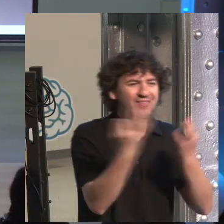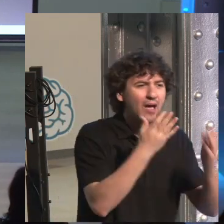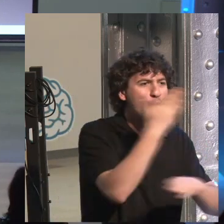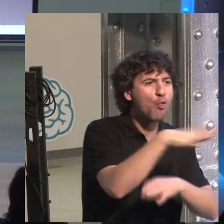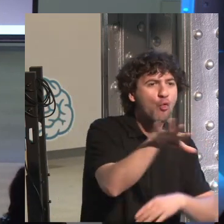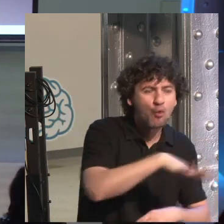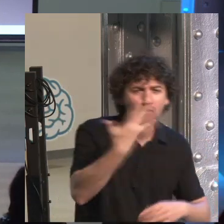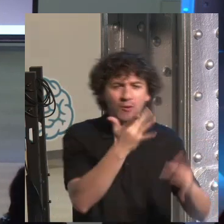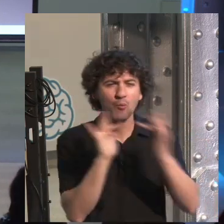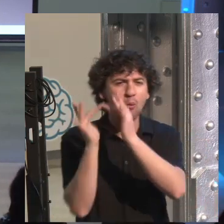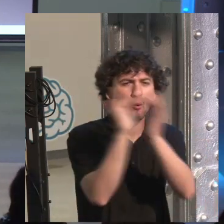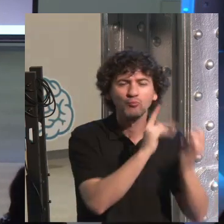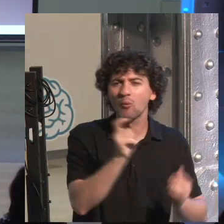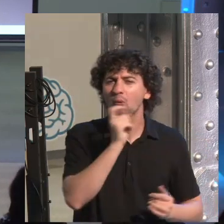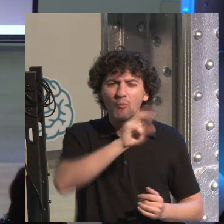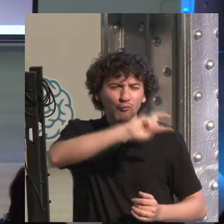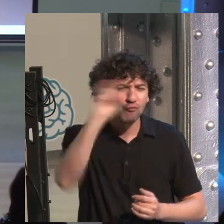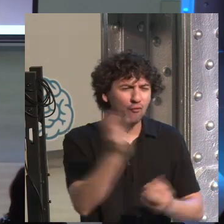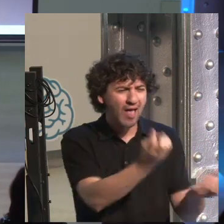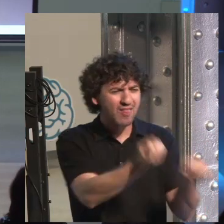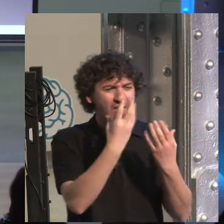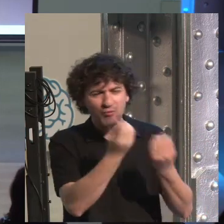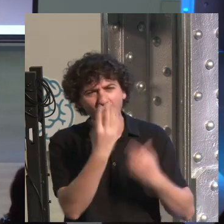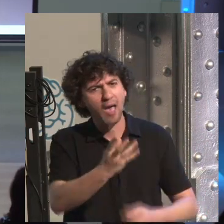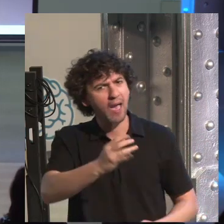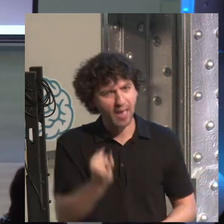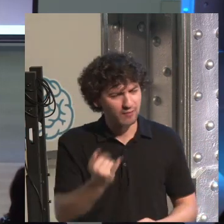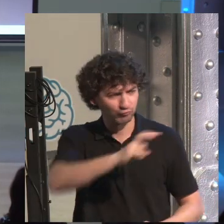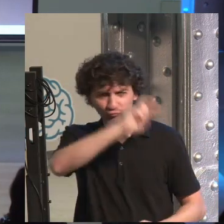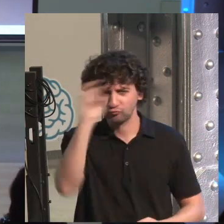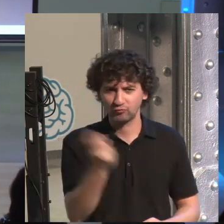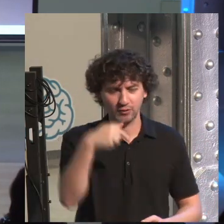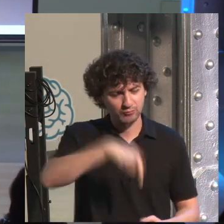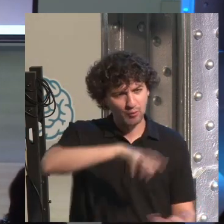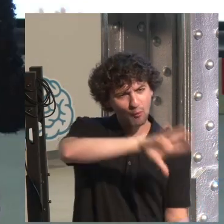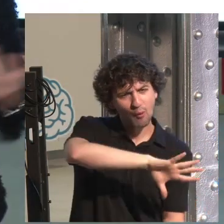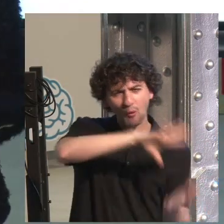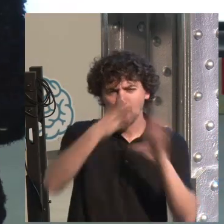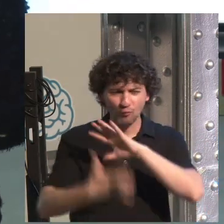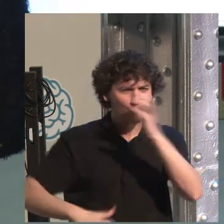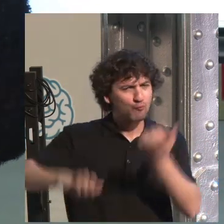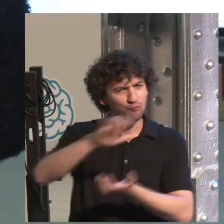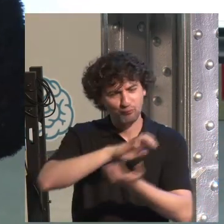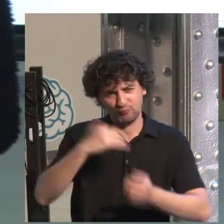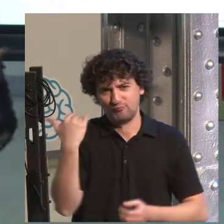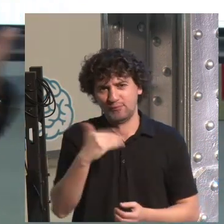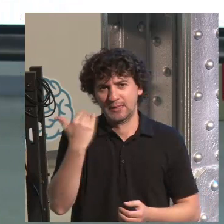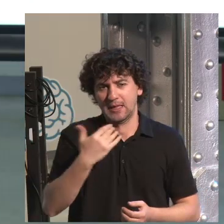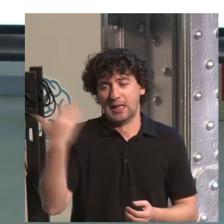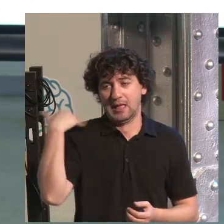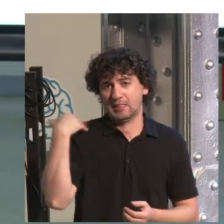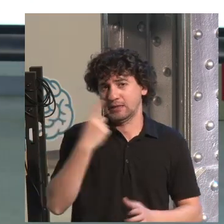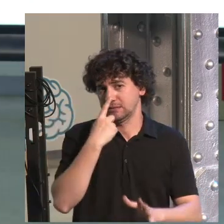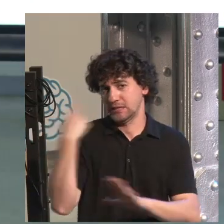nos interaccionamos, etcétera. Y esta es una pequeña revolución que está empezando, lleva a lo mejor ahora